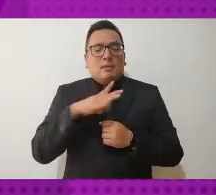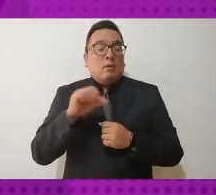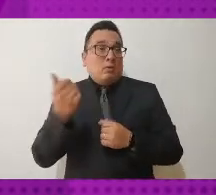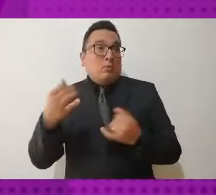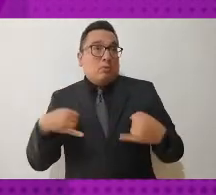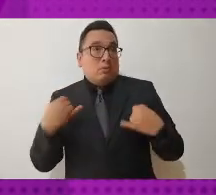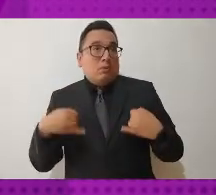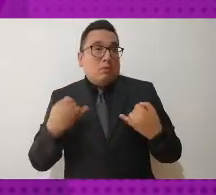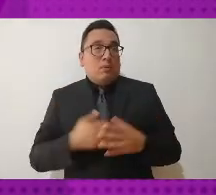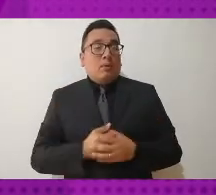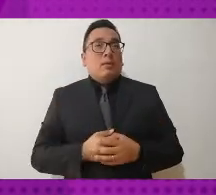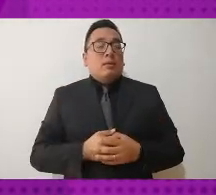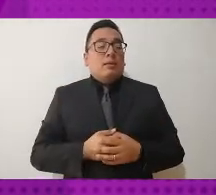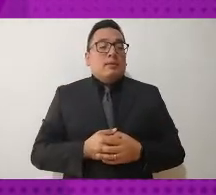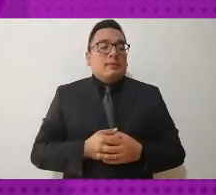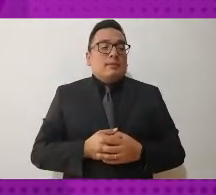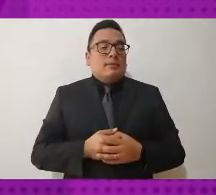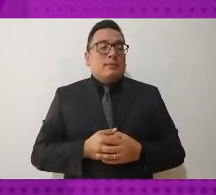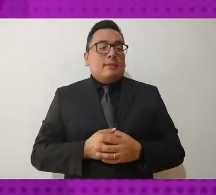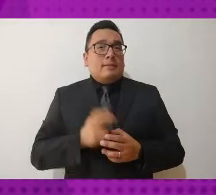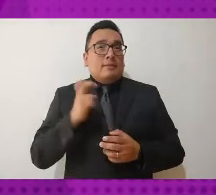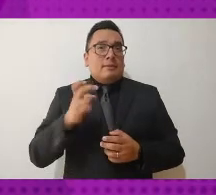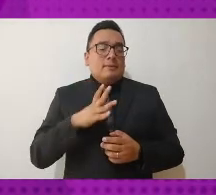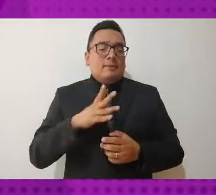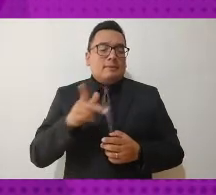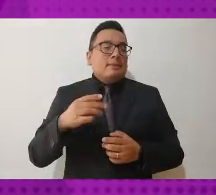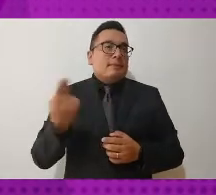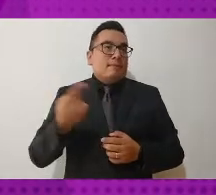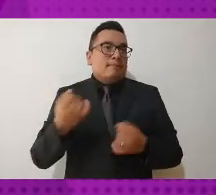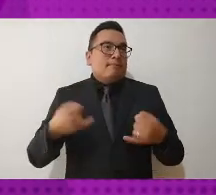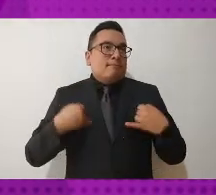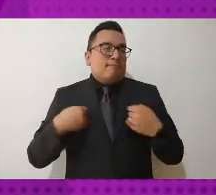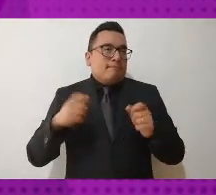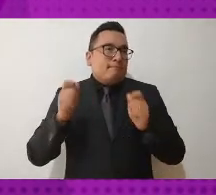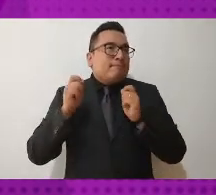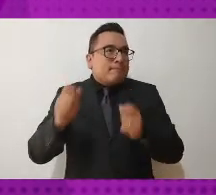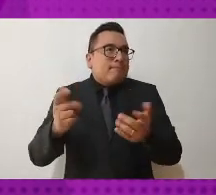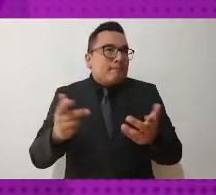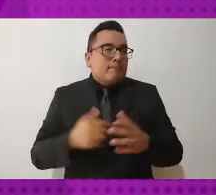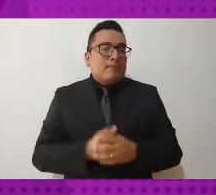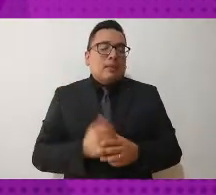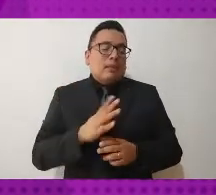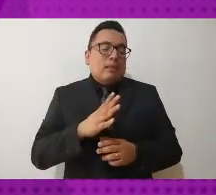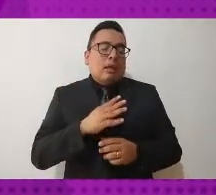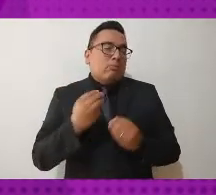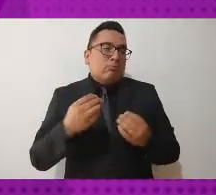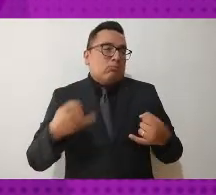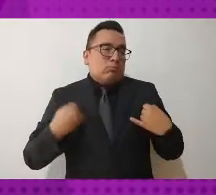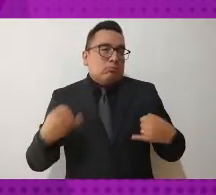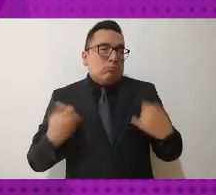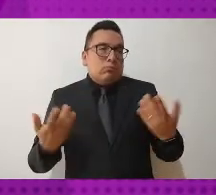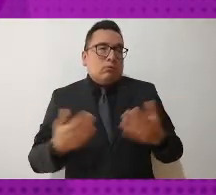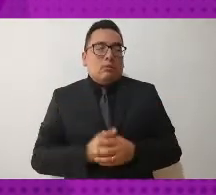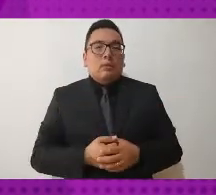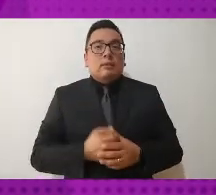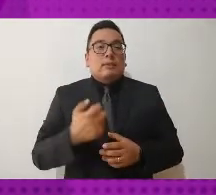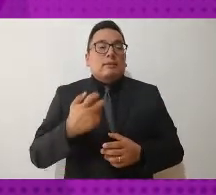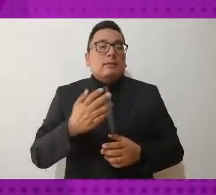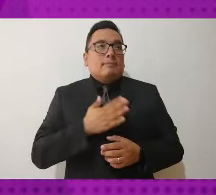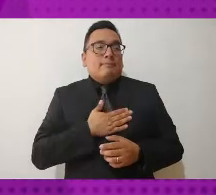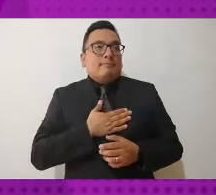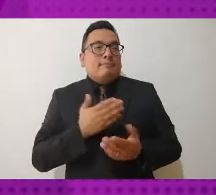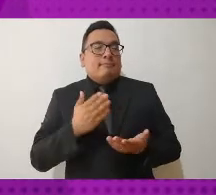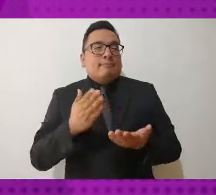que había otro joven en una acción afirmativa y cuestionar ese otros jóvenes estando ya sobre representada la el tema de juventud y